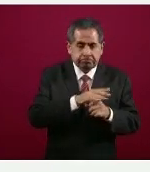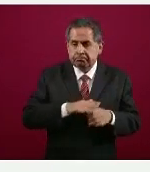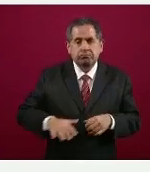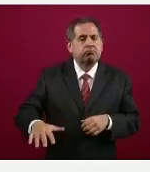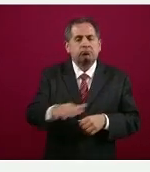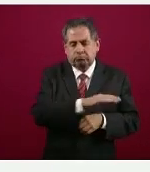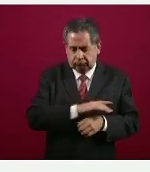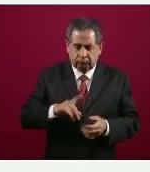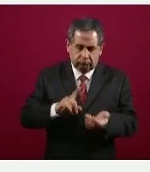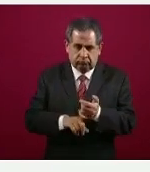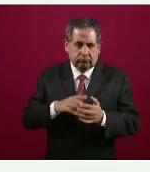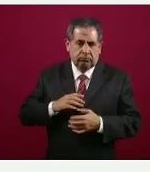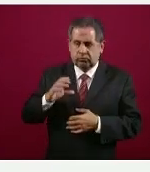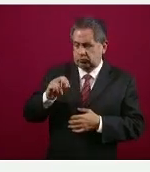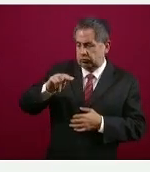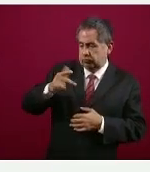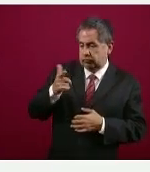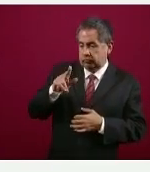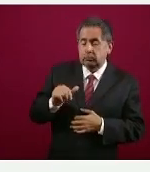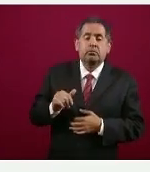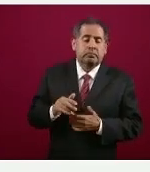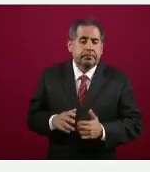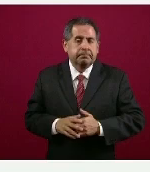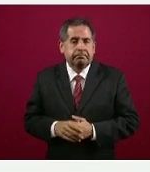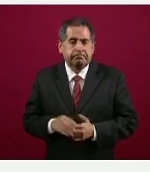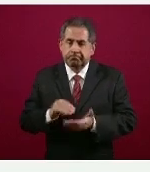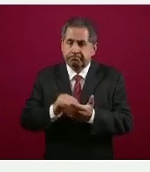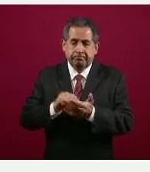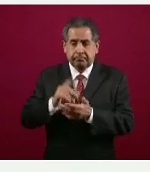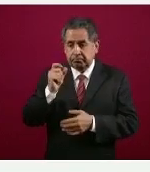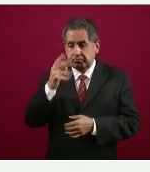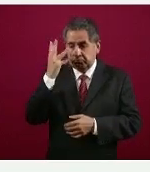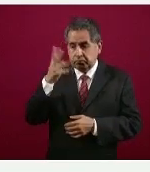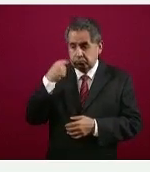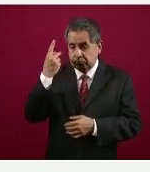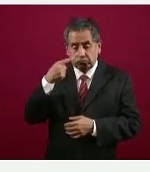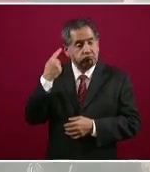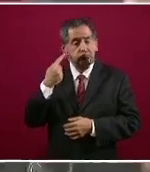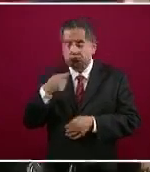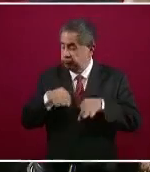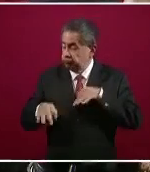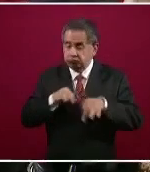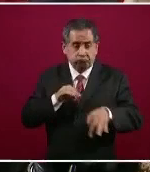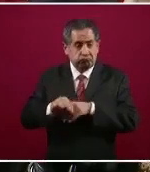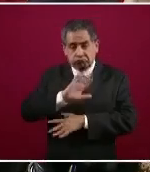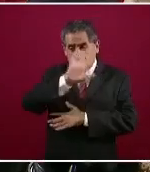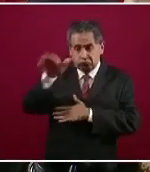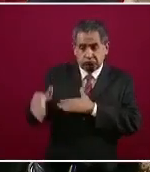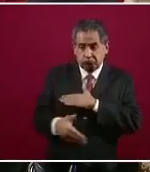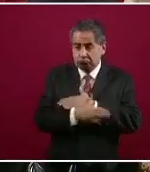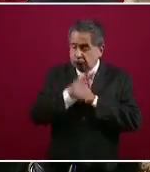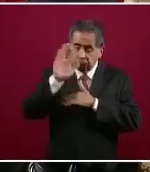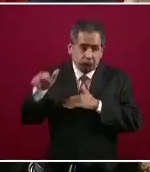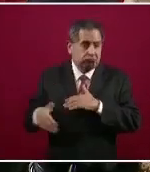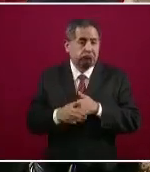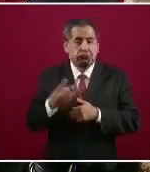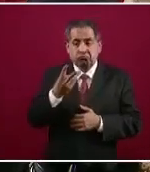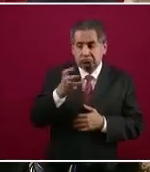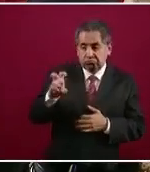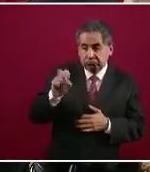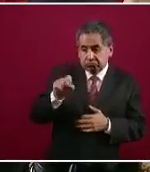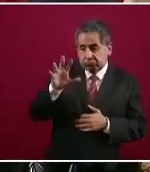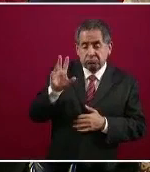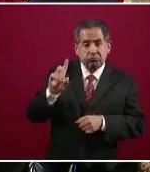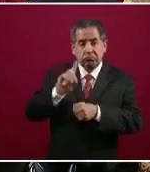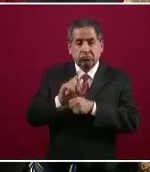propias instalaciones. Estamos en permanencia las 24 horas del día, los 365 días al año,